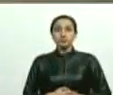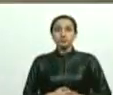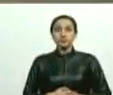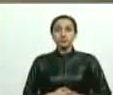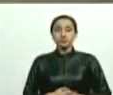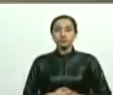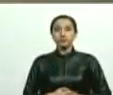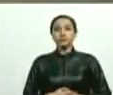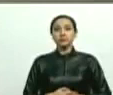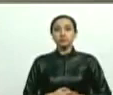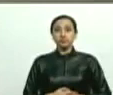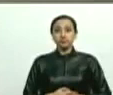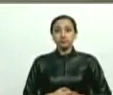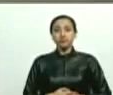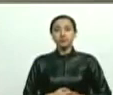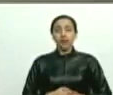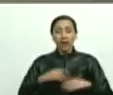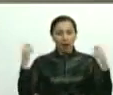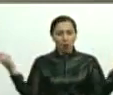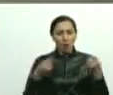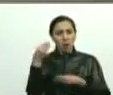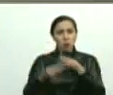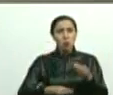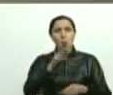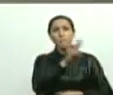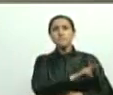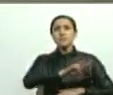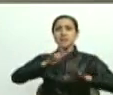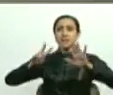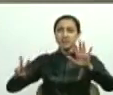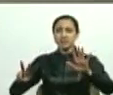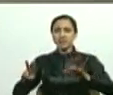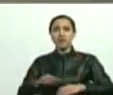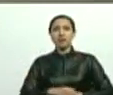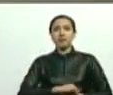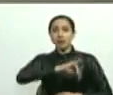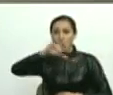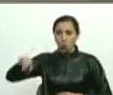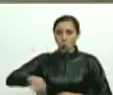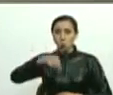sin lugar a dudas, la jornada del 27 de junio